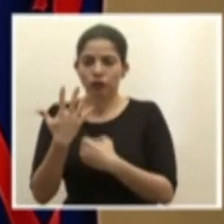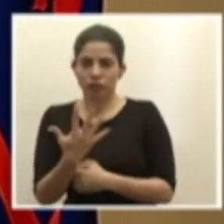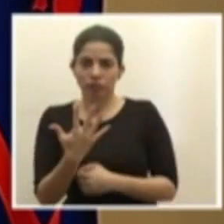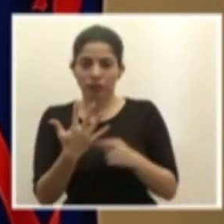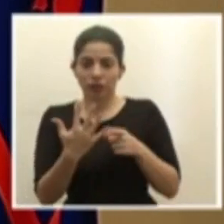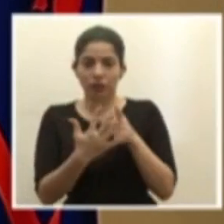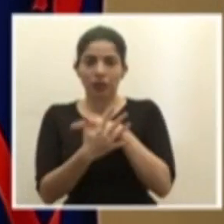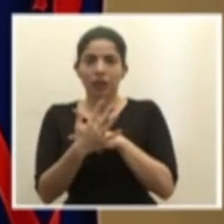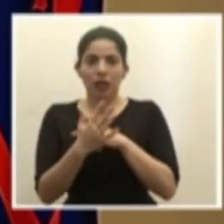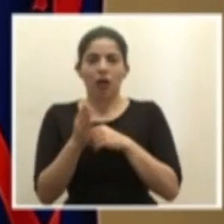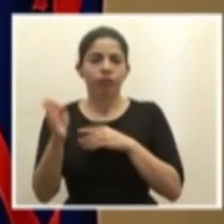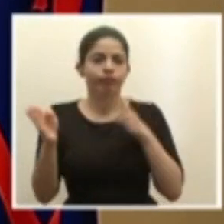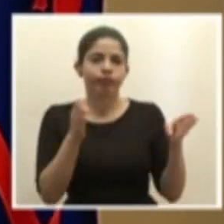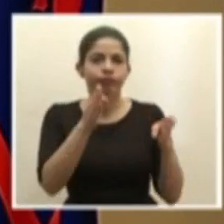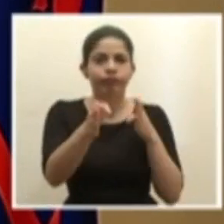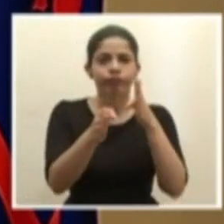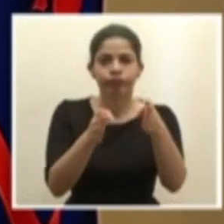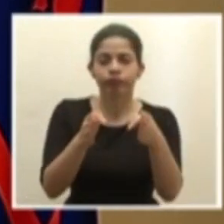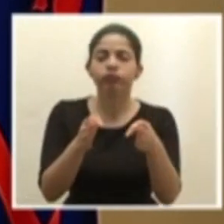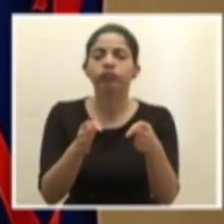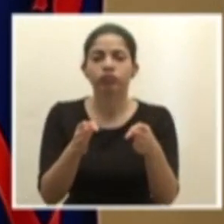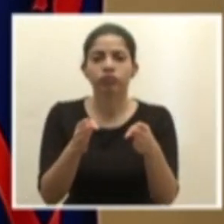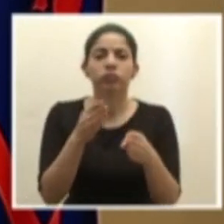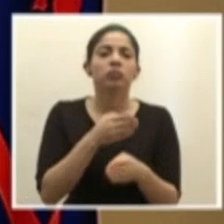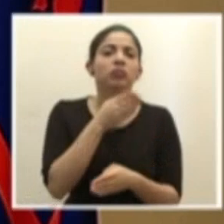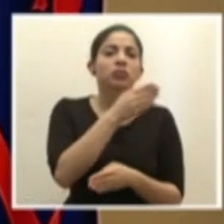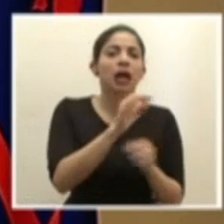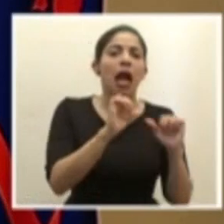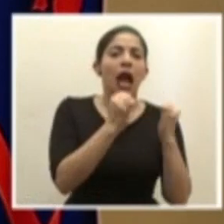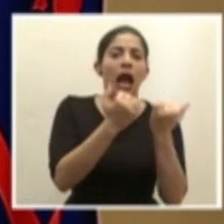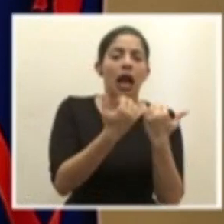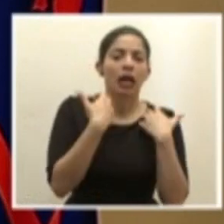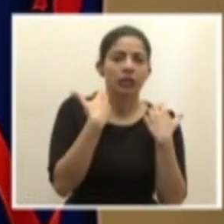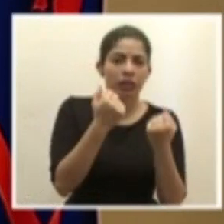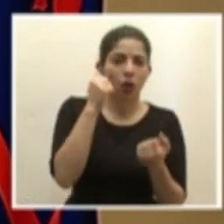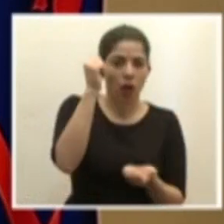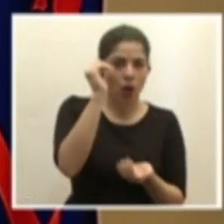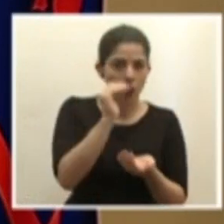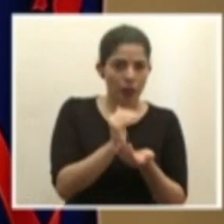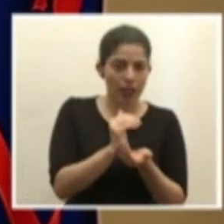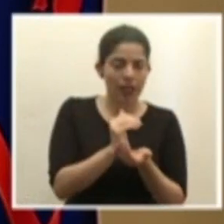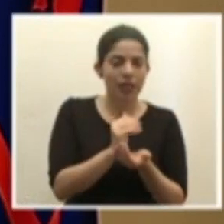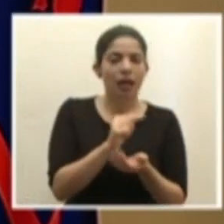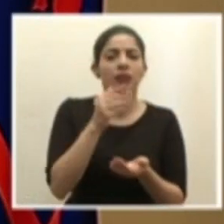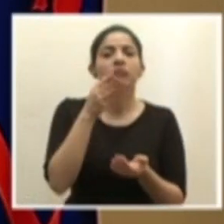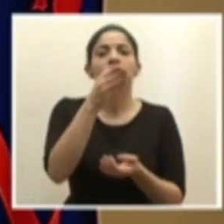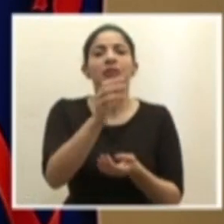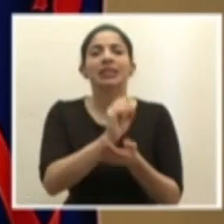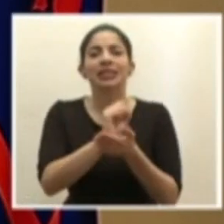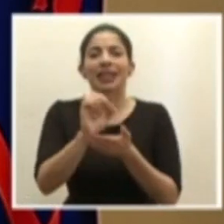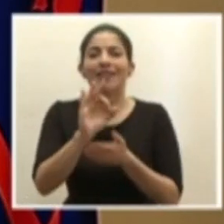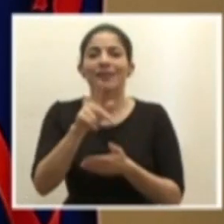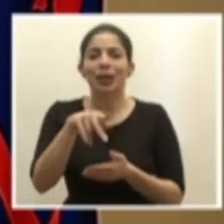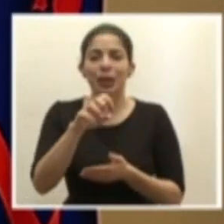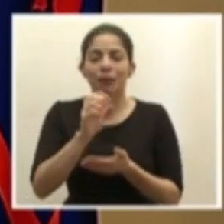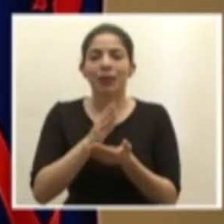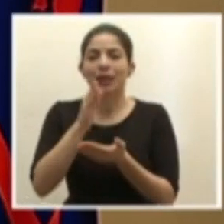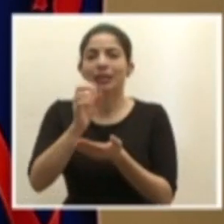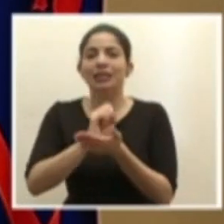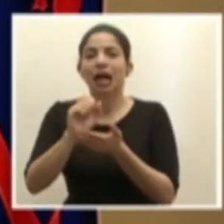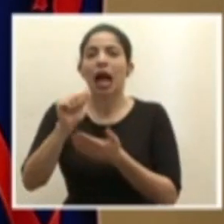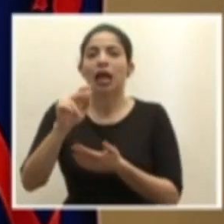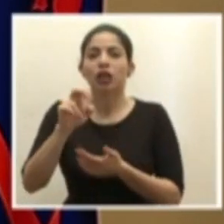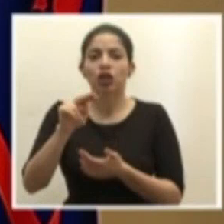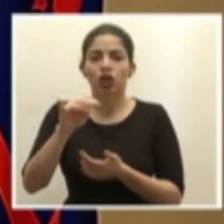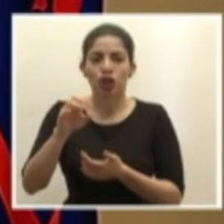en diferentes sectores, los sectores de la sede área de salud de Alajuelita, San Felipe, San Antonio, San